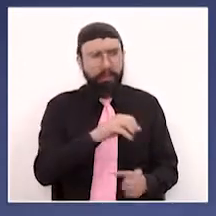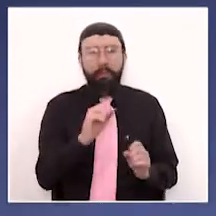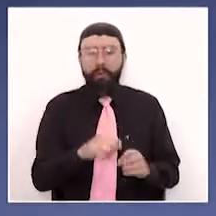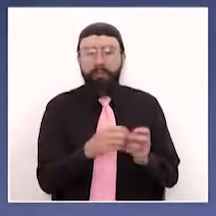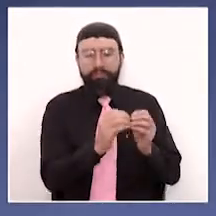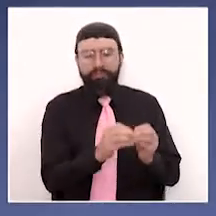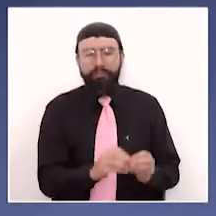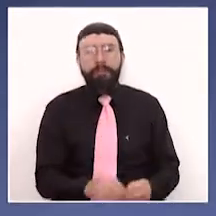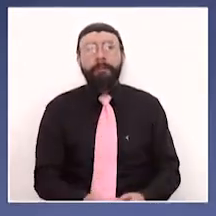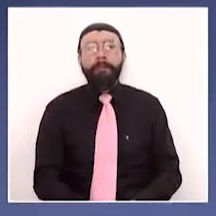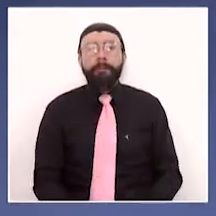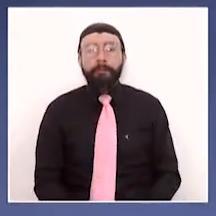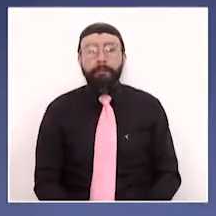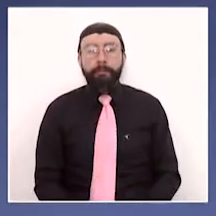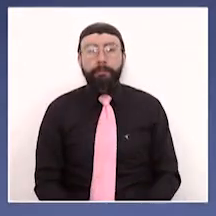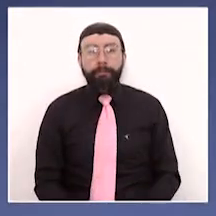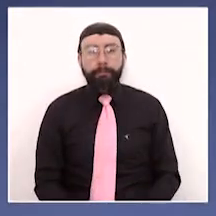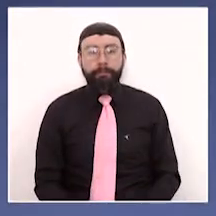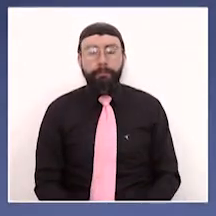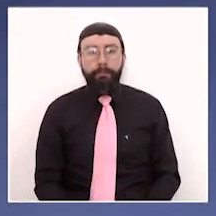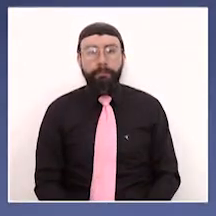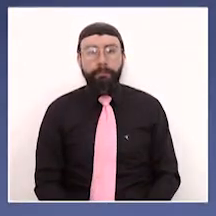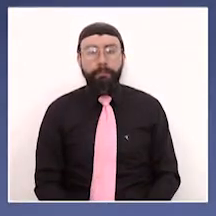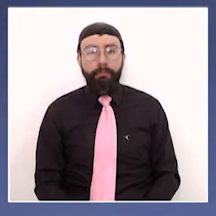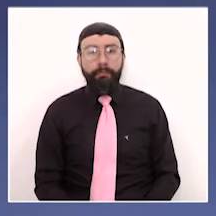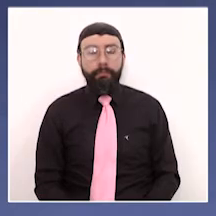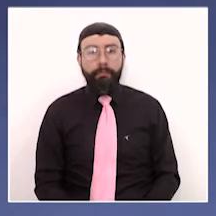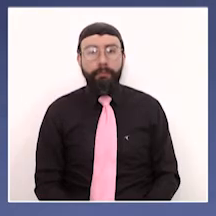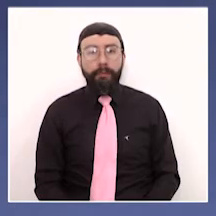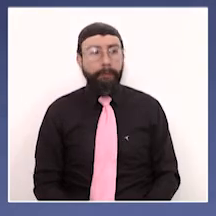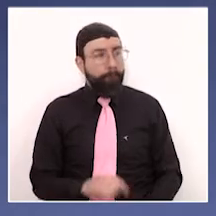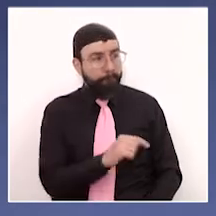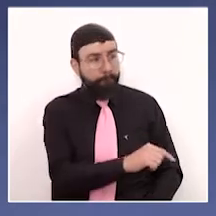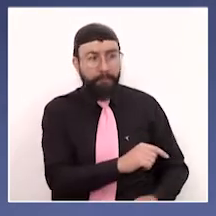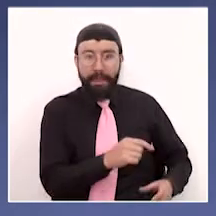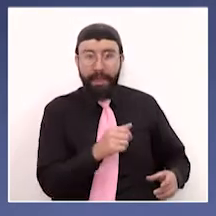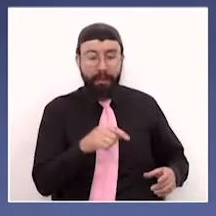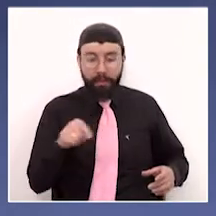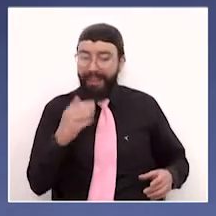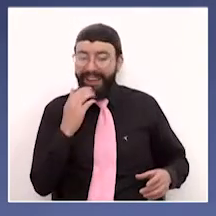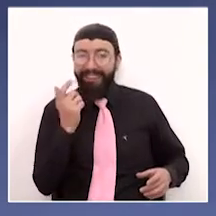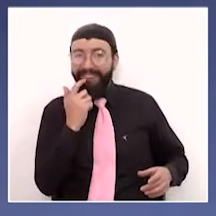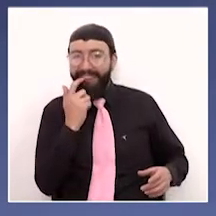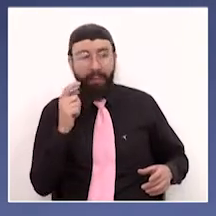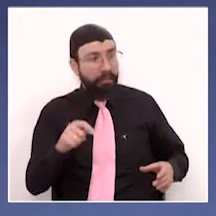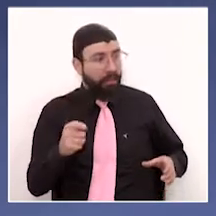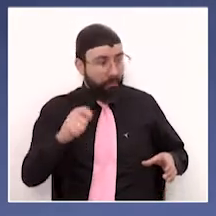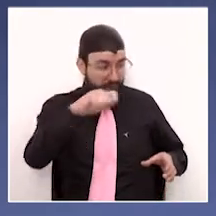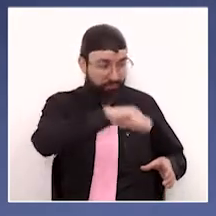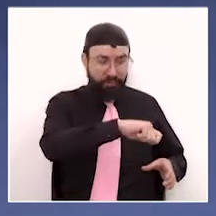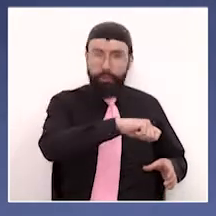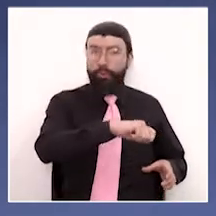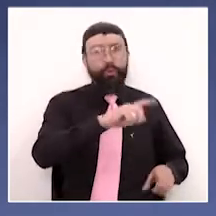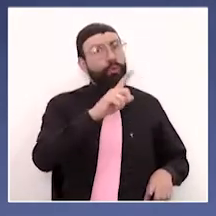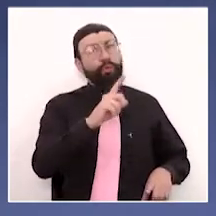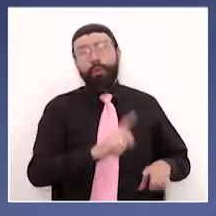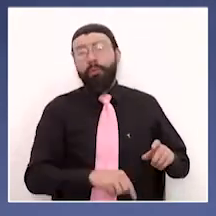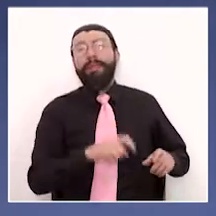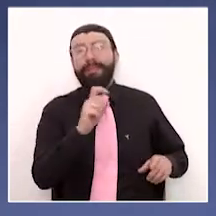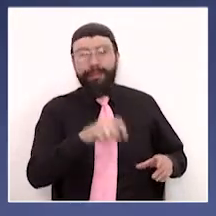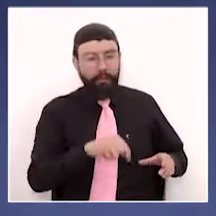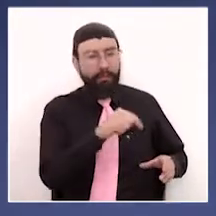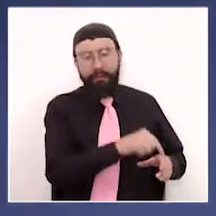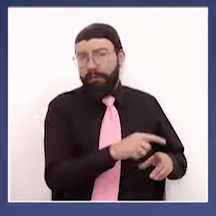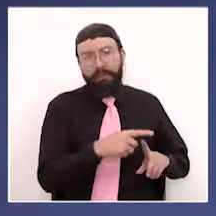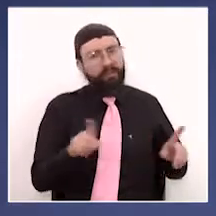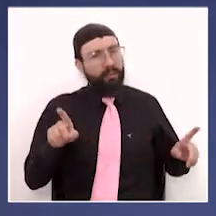procesador. Nunca se puede meter a los bacilos una cuchara metálica, siempre tiene que ser de otro